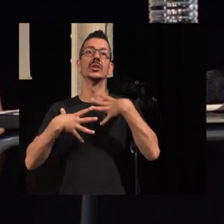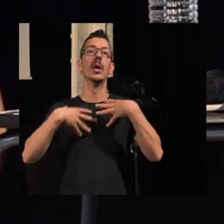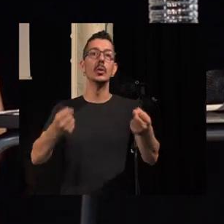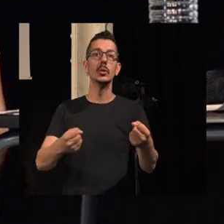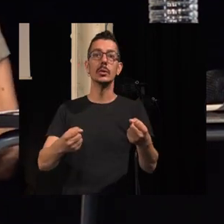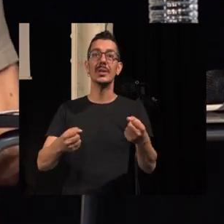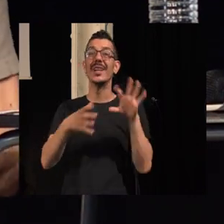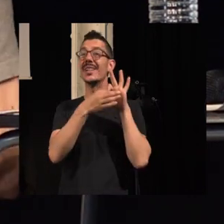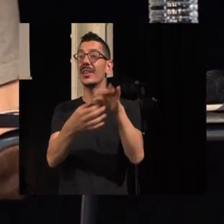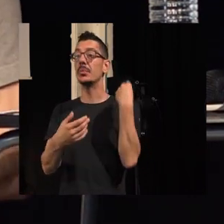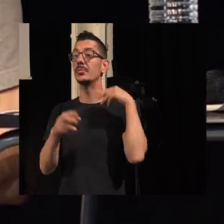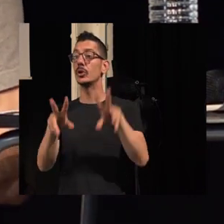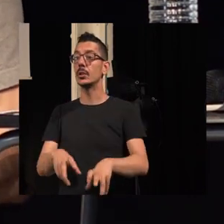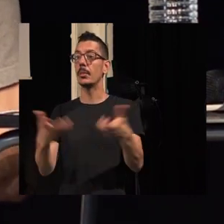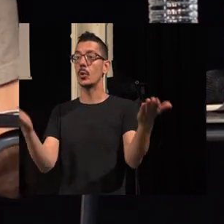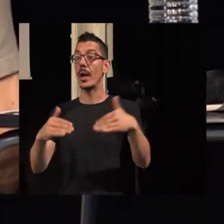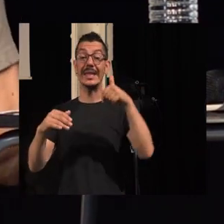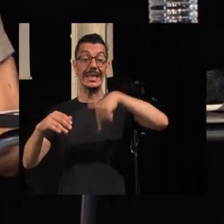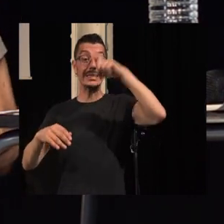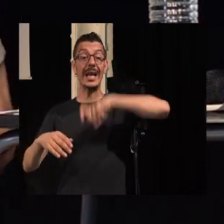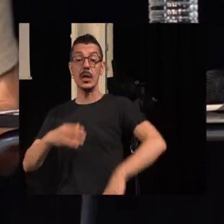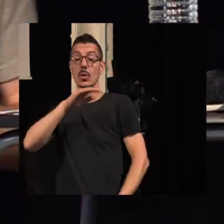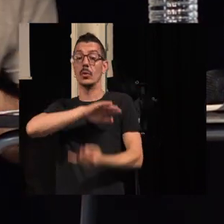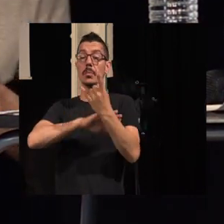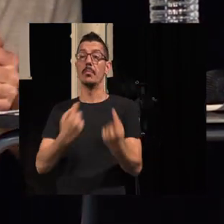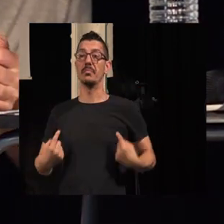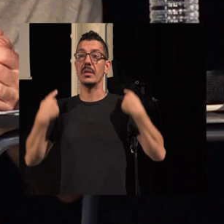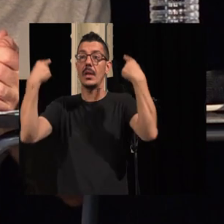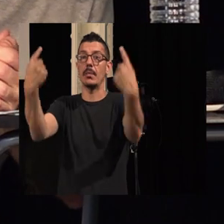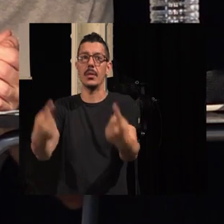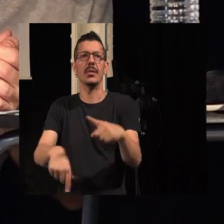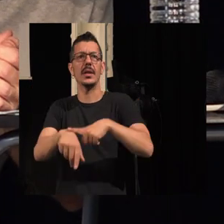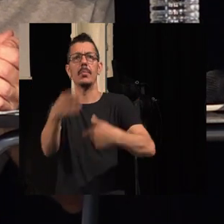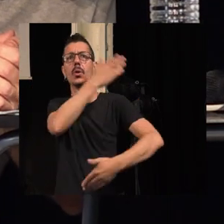nada. Y este año empezó a aparecer. ¿Cuánto tiempo?